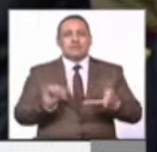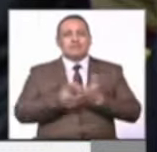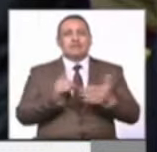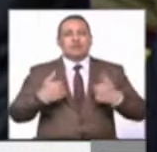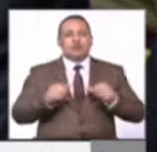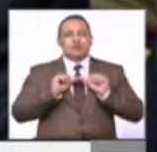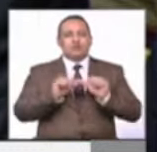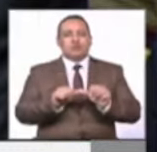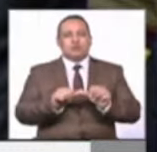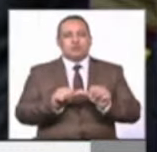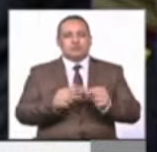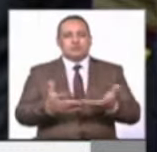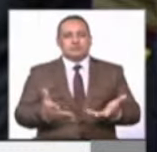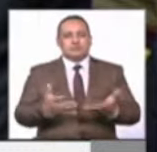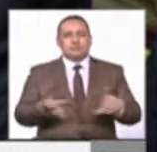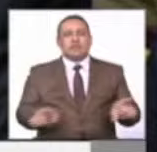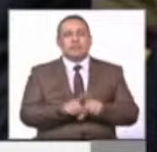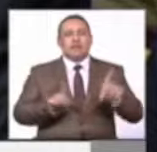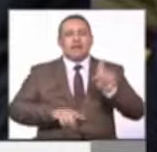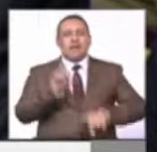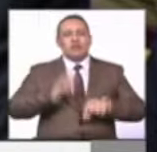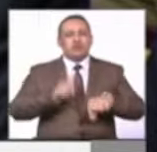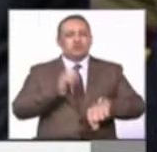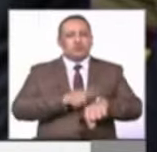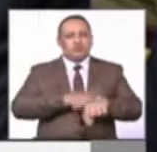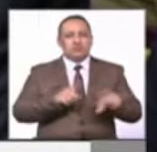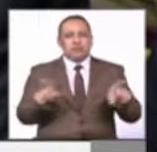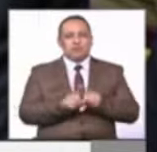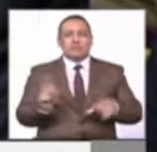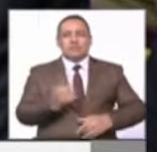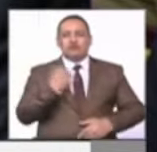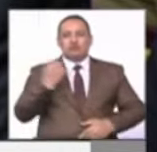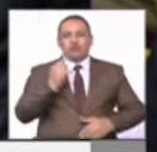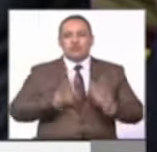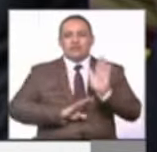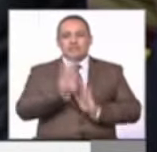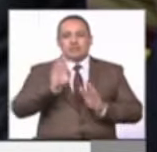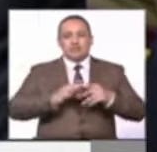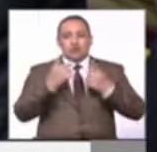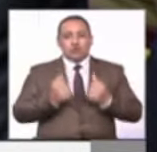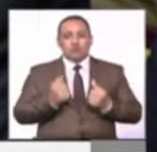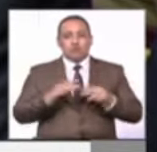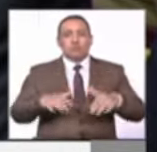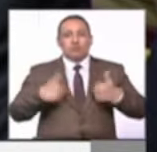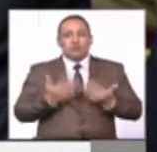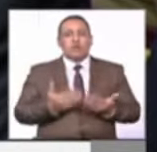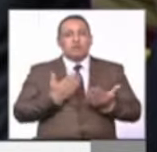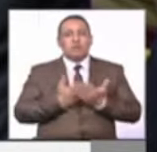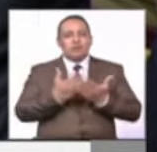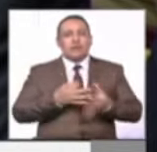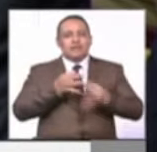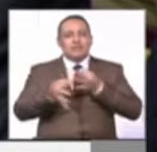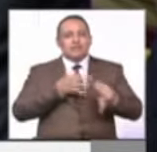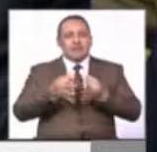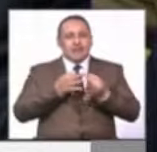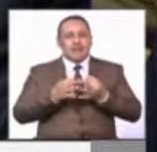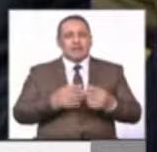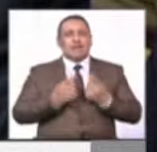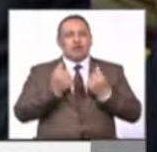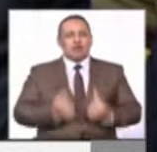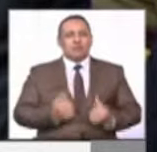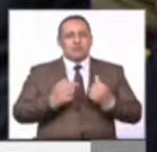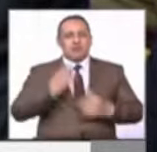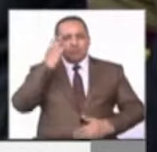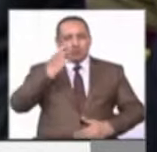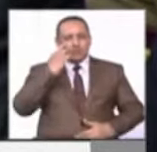mantenerla en algún momento determinado de nuestro crecimiento económico podíamos haber afirmado que la economía y la política